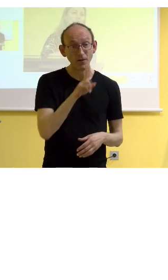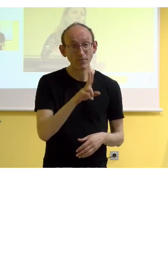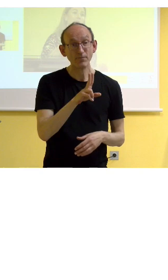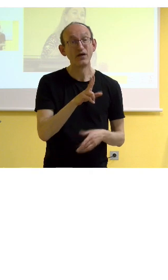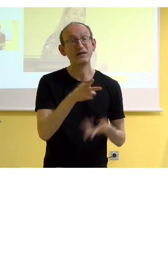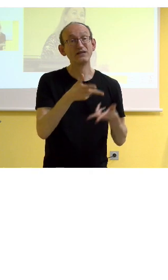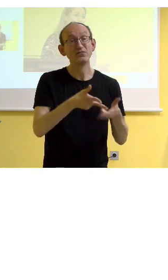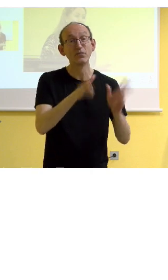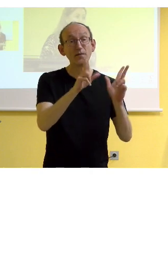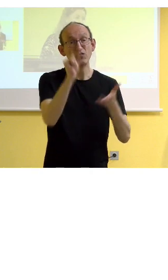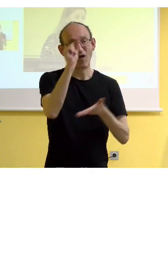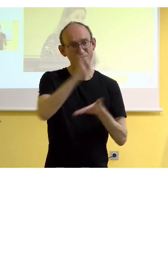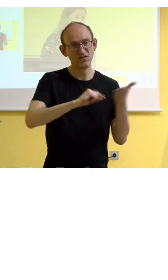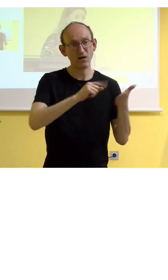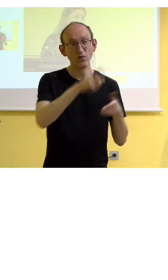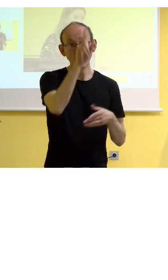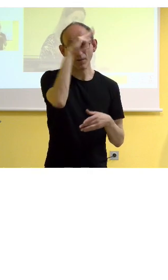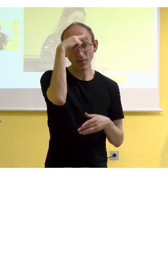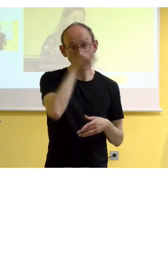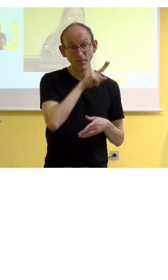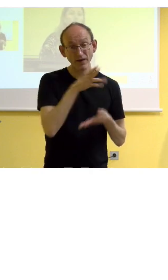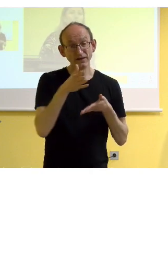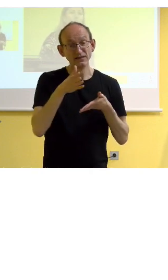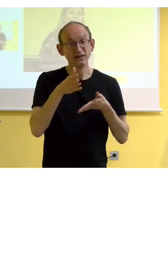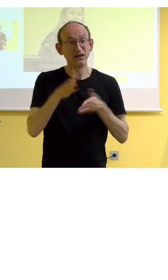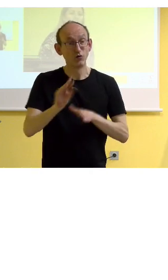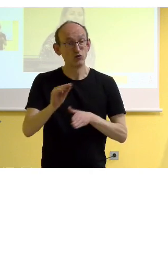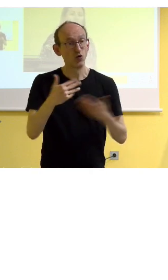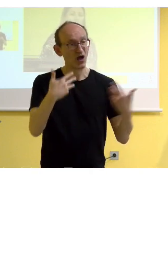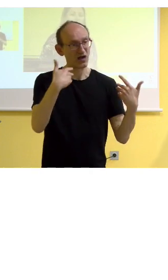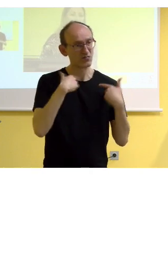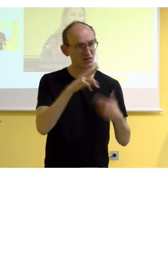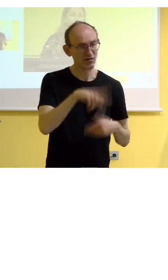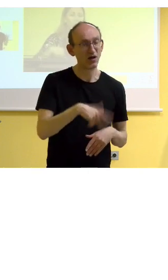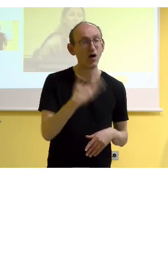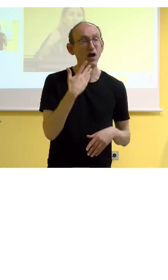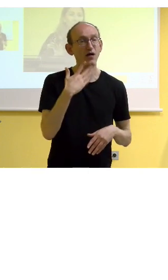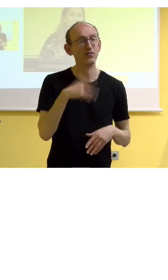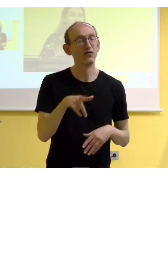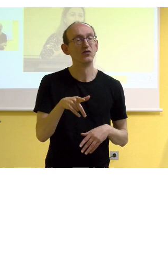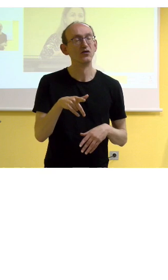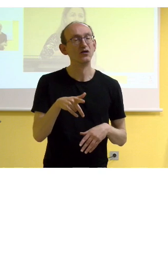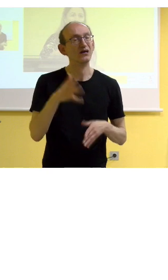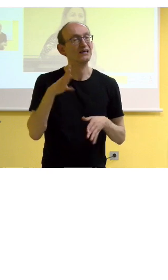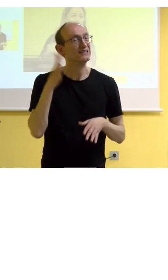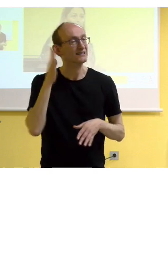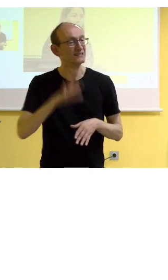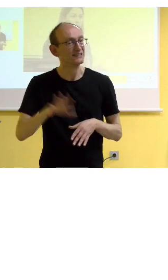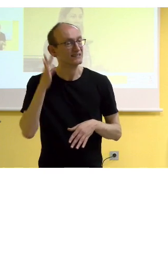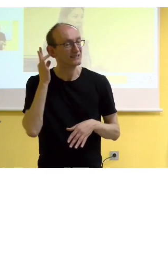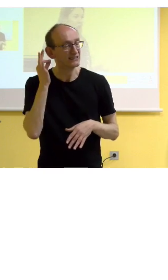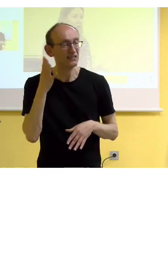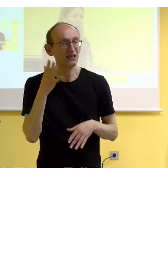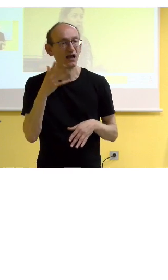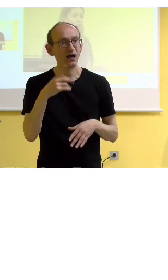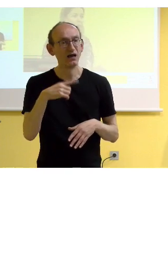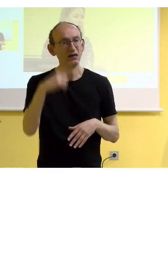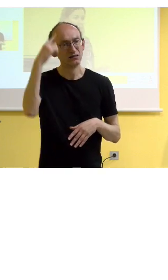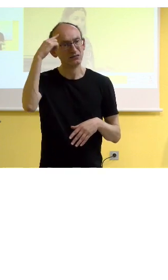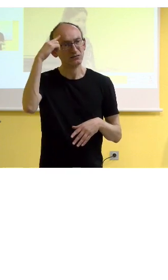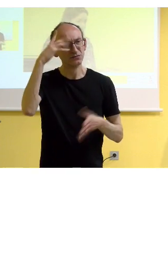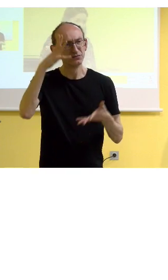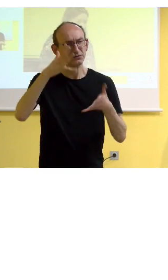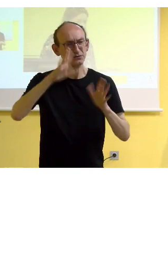padres, que son los responsables del menor. O, por ejemplo, una niña que tiene un retraso psicomotor, que no sabes lo que tiene, vosotros lo veréis por las